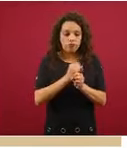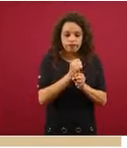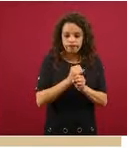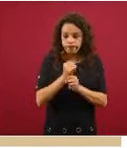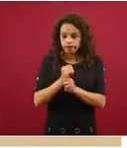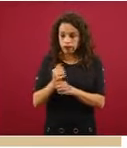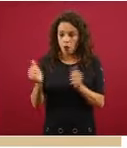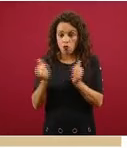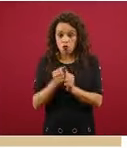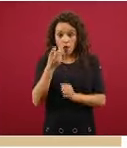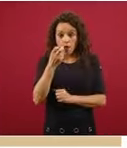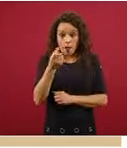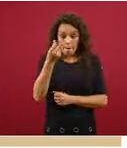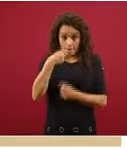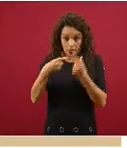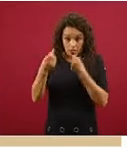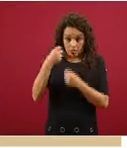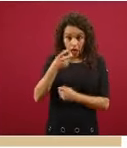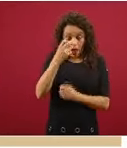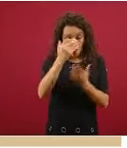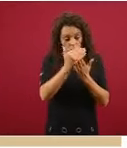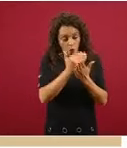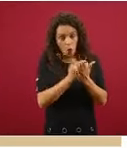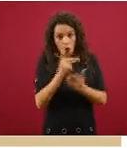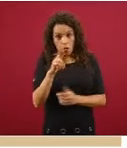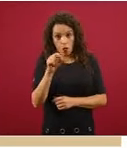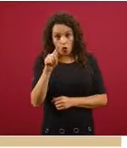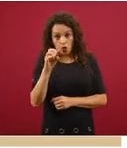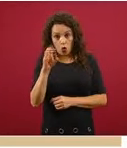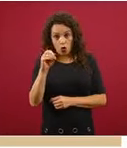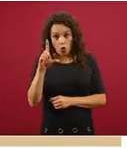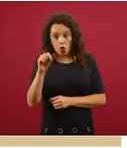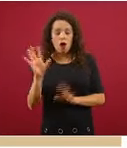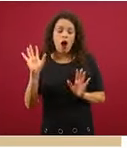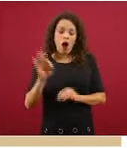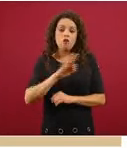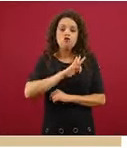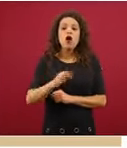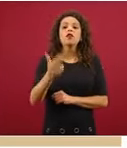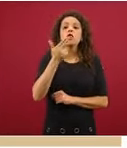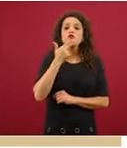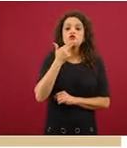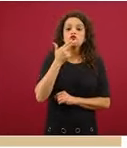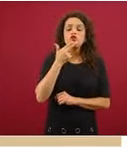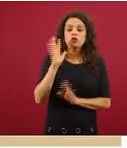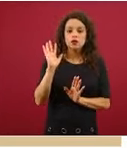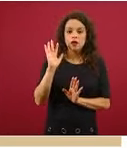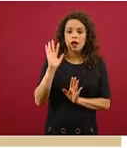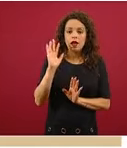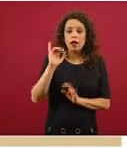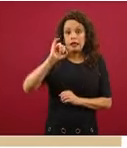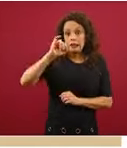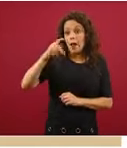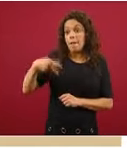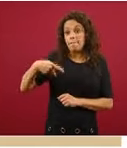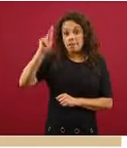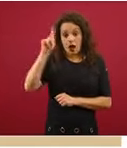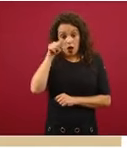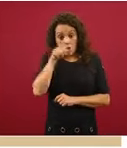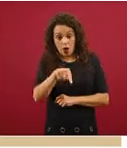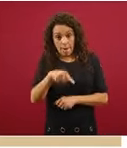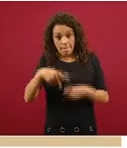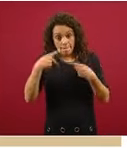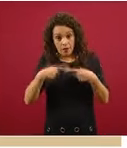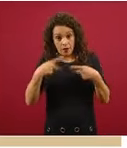estos medicamentos, bajo ese protocolo de investigación se puede utilizar siempre y cuando a la persona